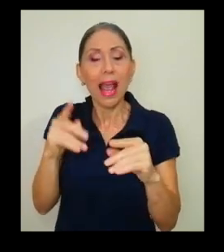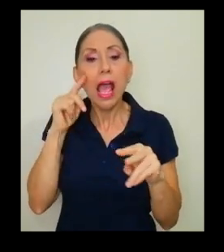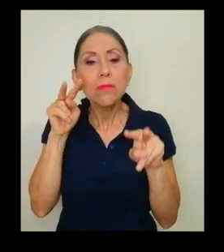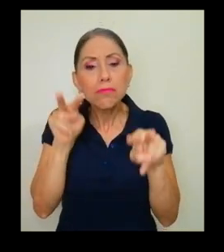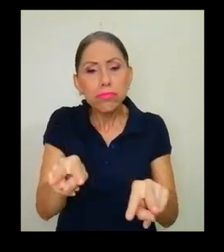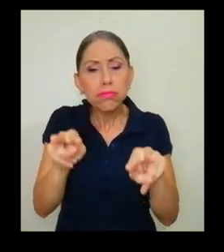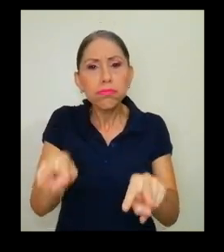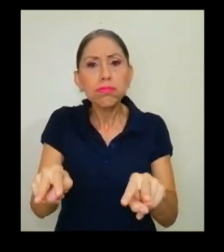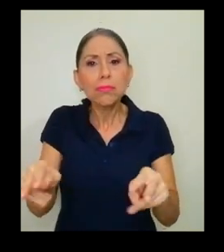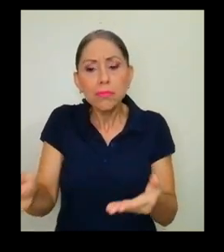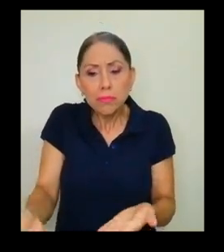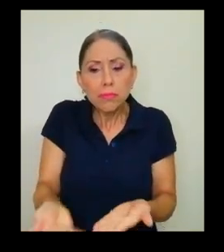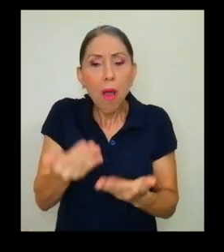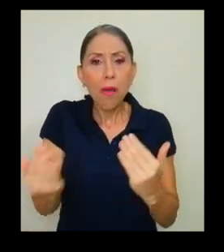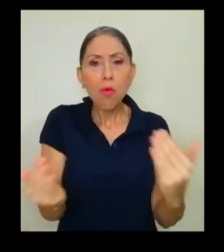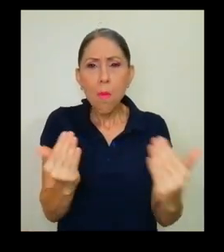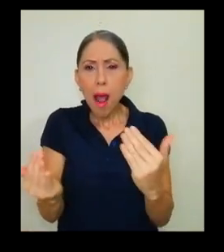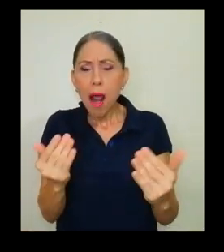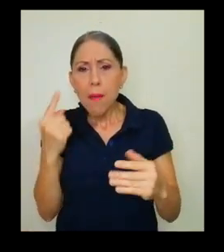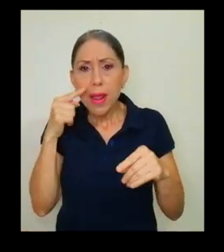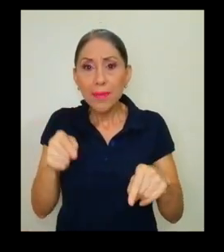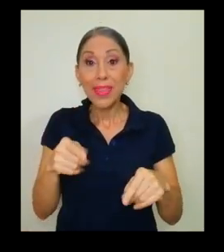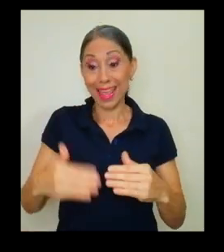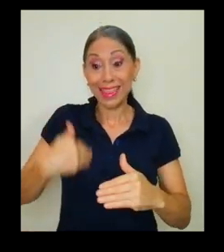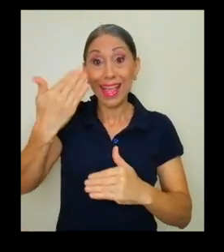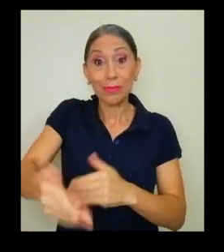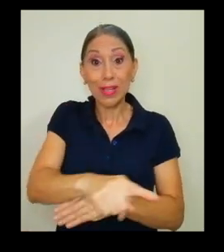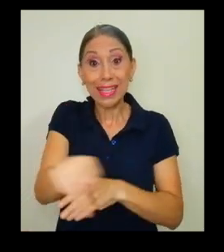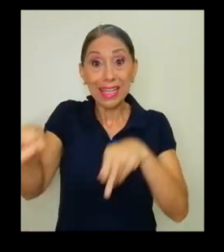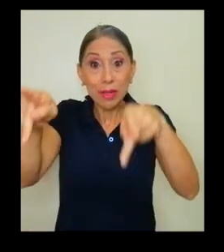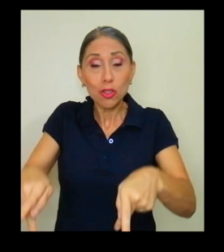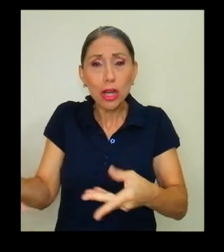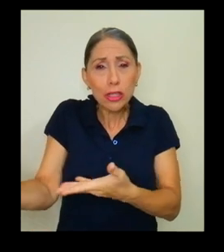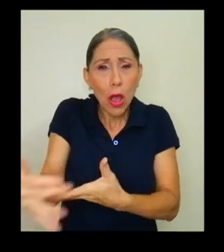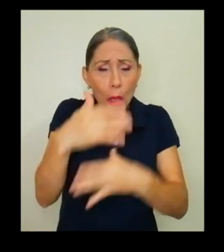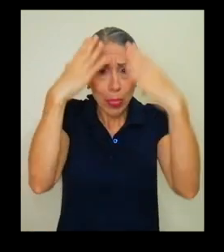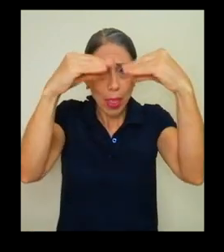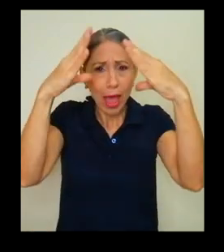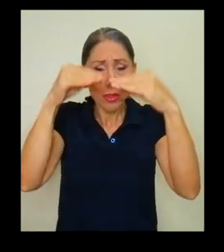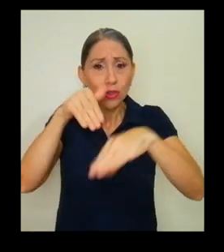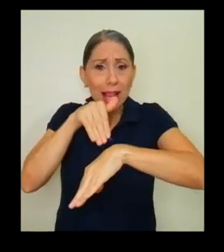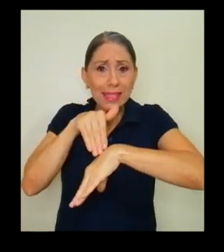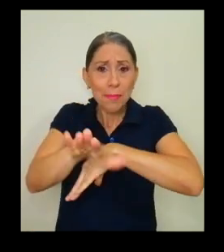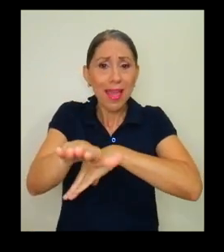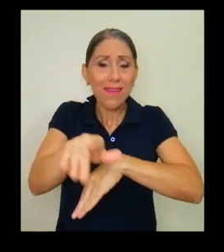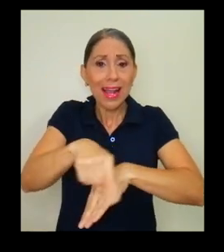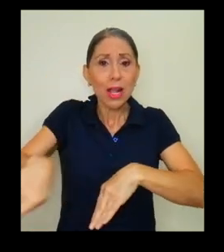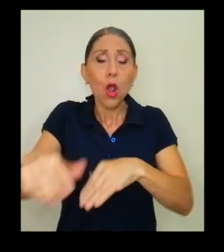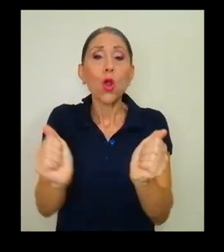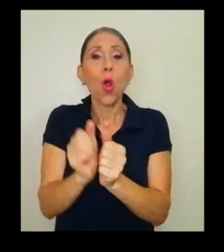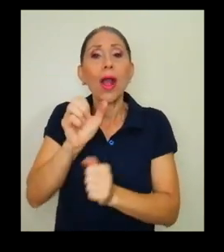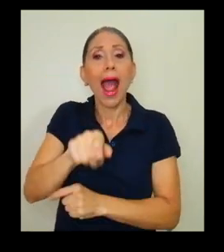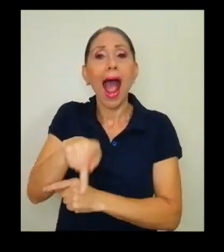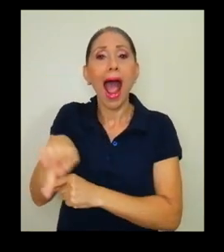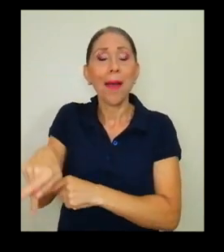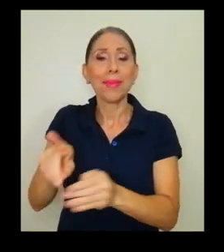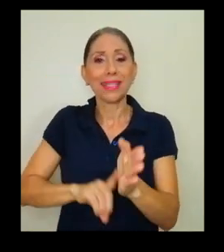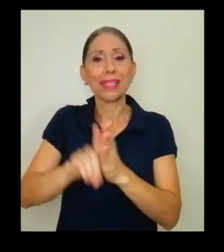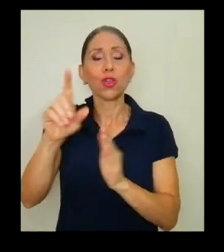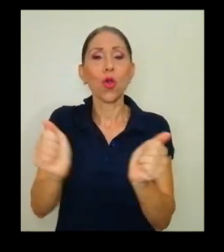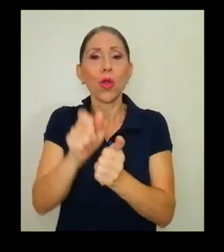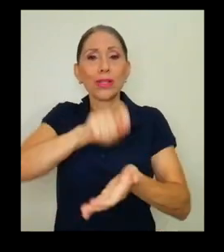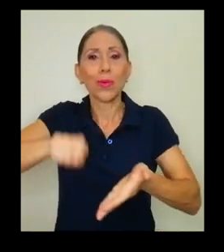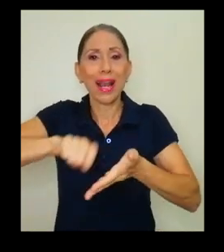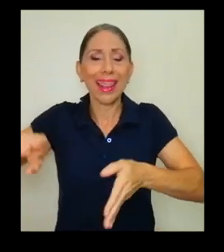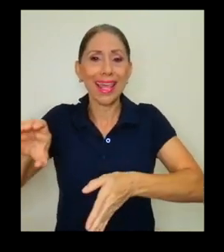¿verdad? Posteriormente, los participantes enviaban sus datos al observatorio mediante una aplicación desarrollada en conjunto con la Escuela de